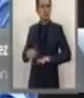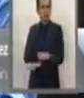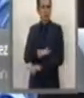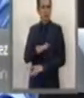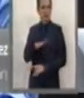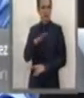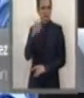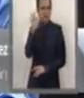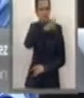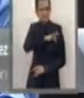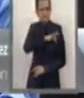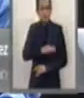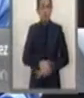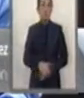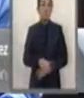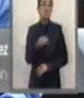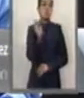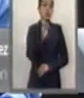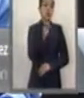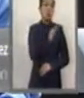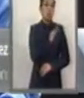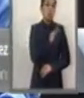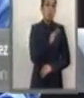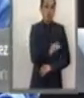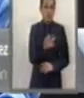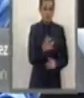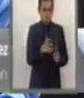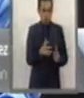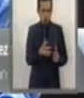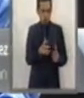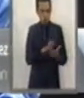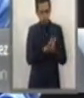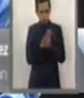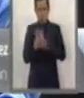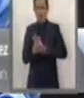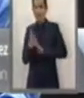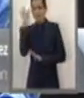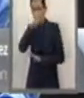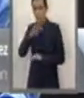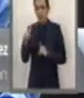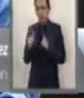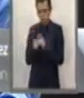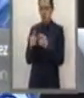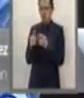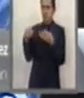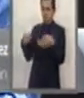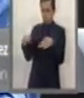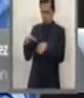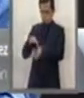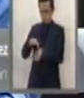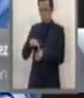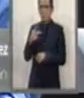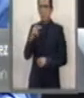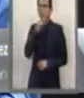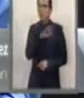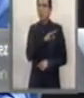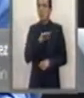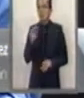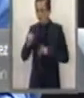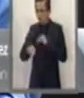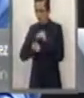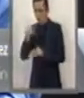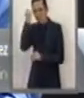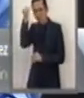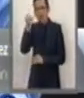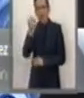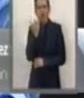puede ser material como también puede ser ideológica. En esta última podemos encontrarnos con un